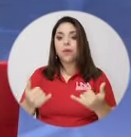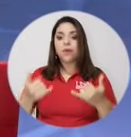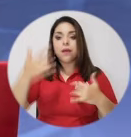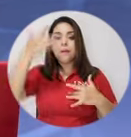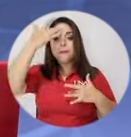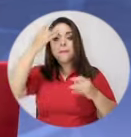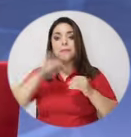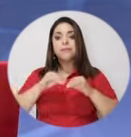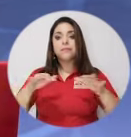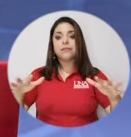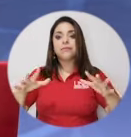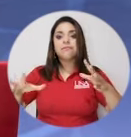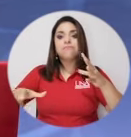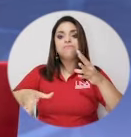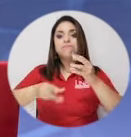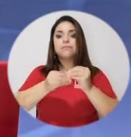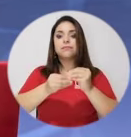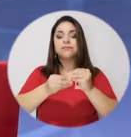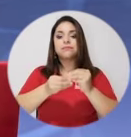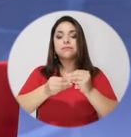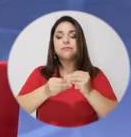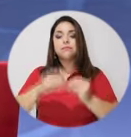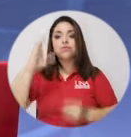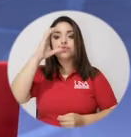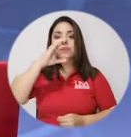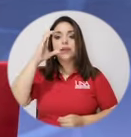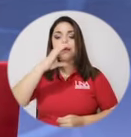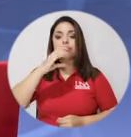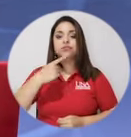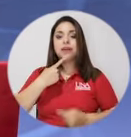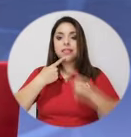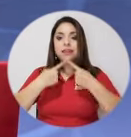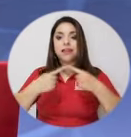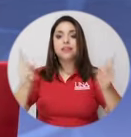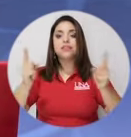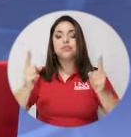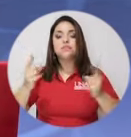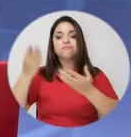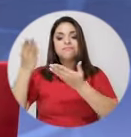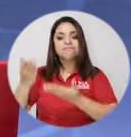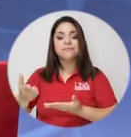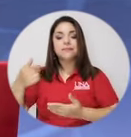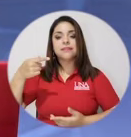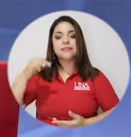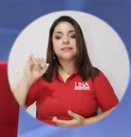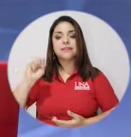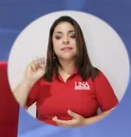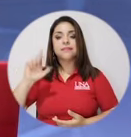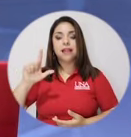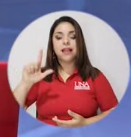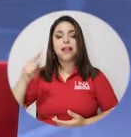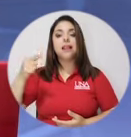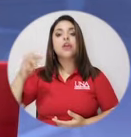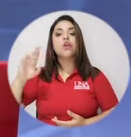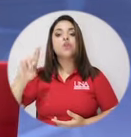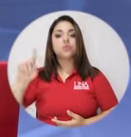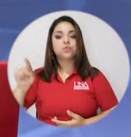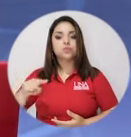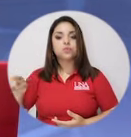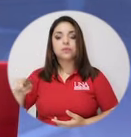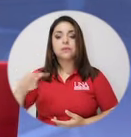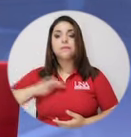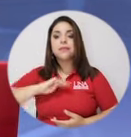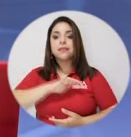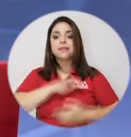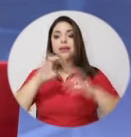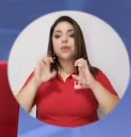incrementado, buscamos una declaración de la señora Giselle Cruz, ministra de Educación Pública, quien hace un resumen